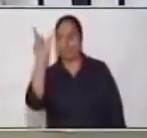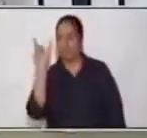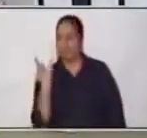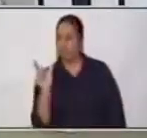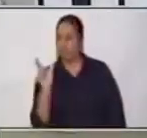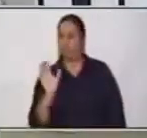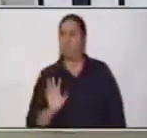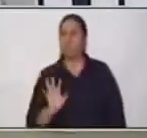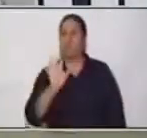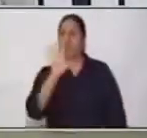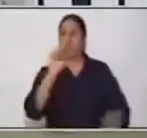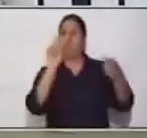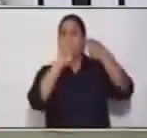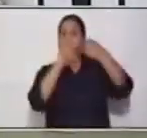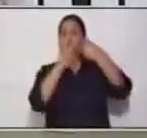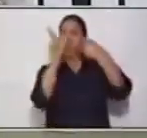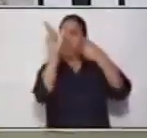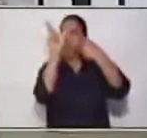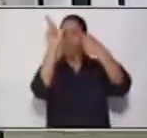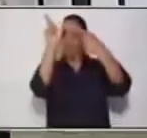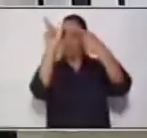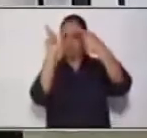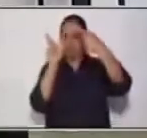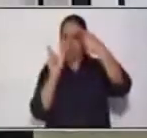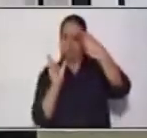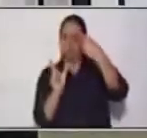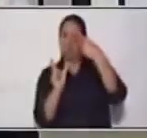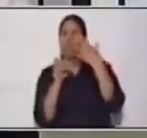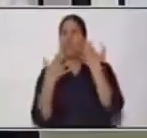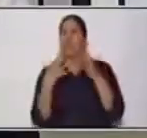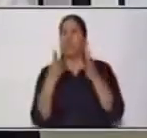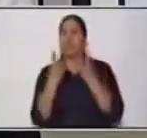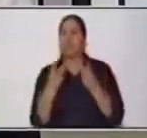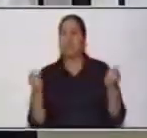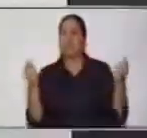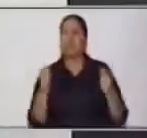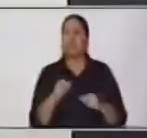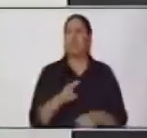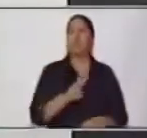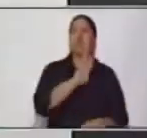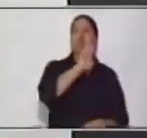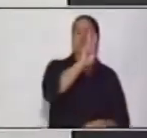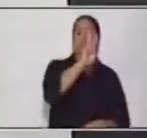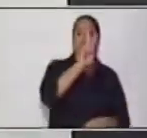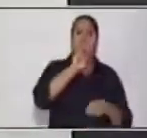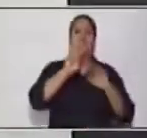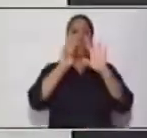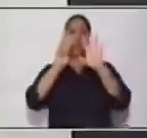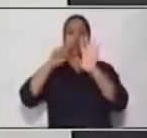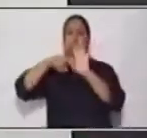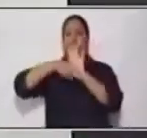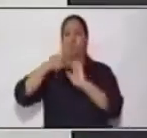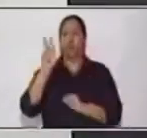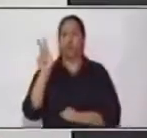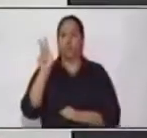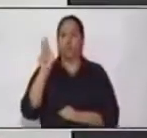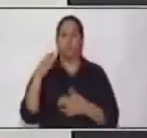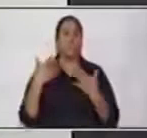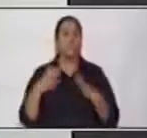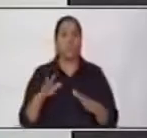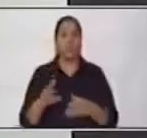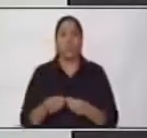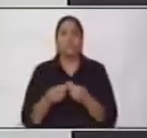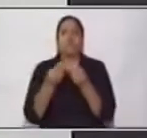nuestra ecuación 1, que ya la habíamos despejado, 28 menos y. Como ya hemos dado los valores de